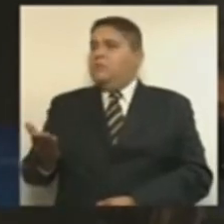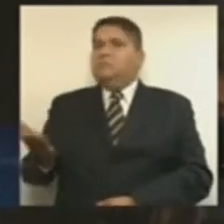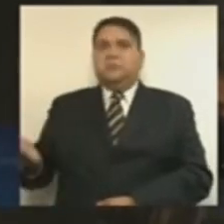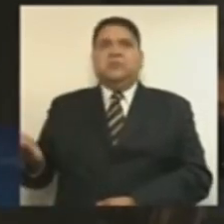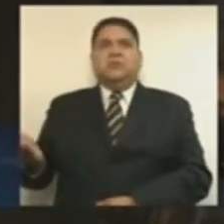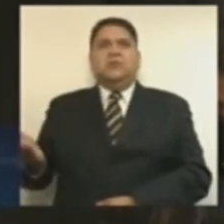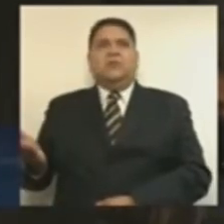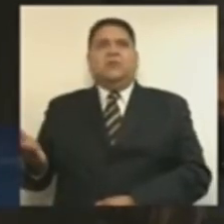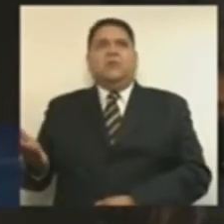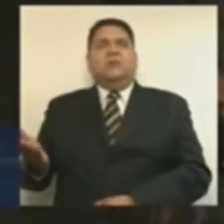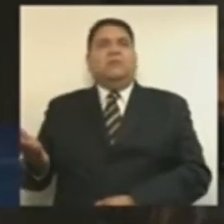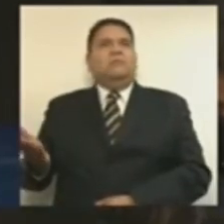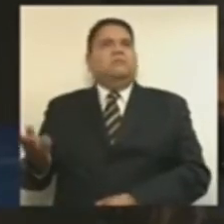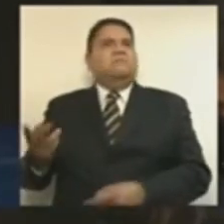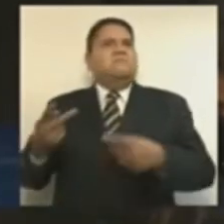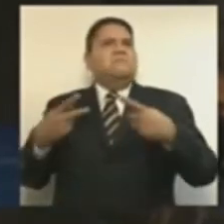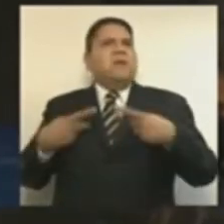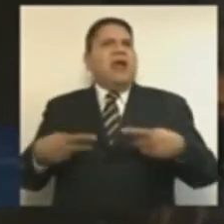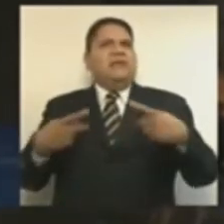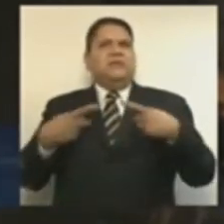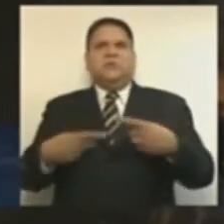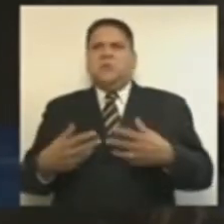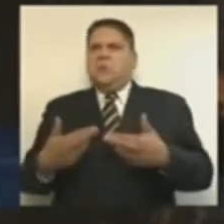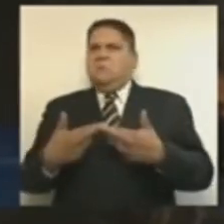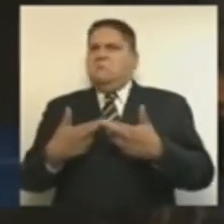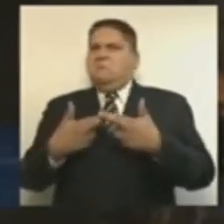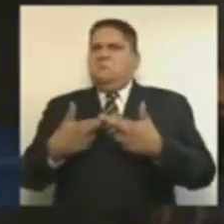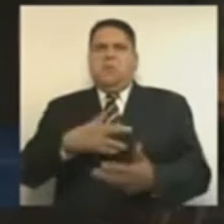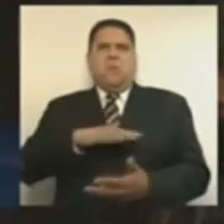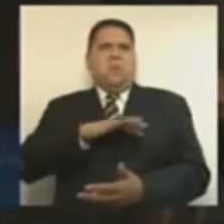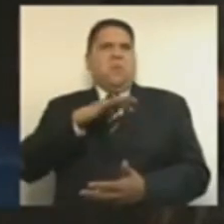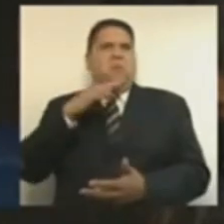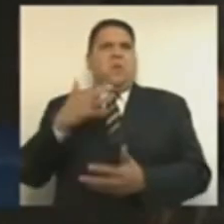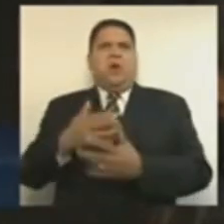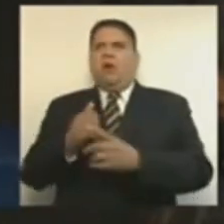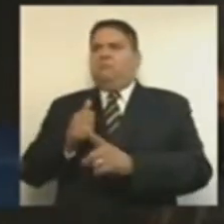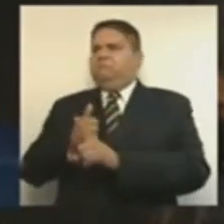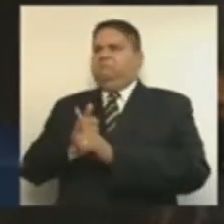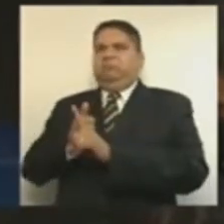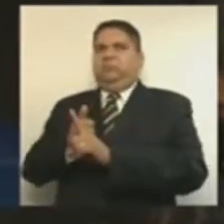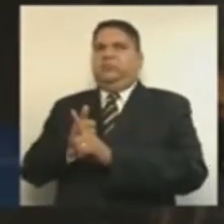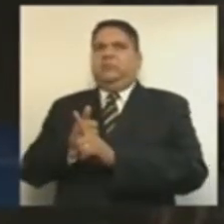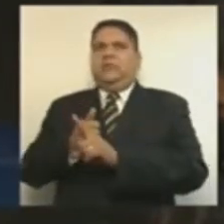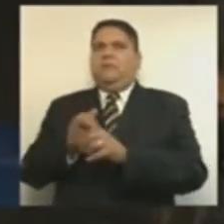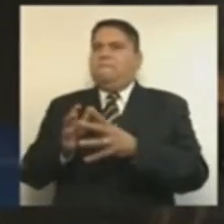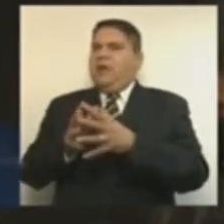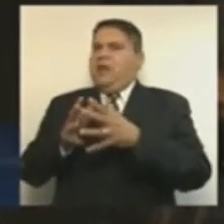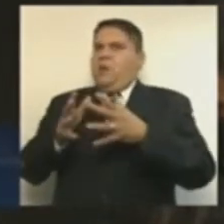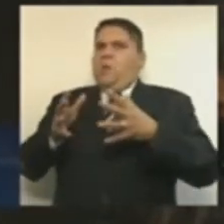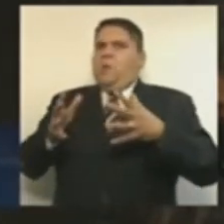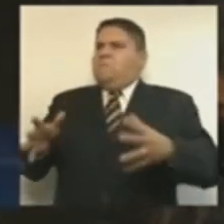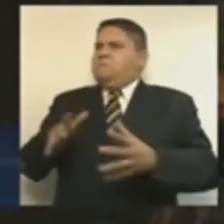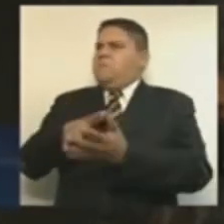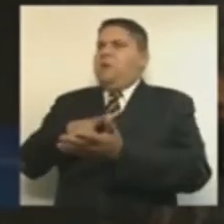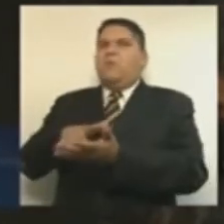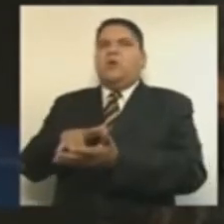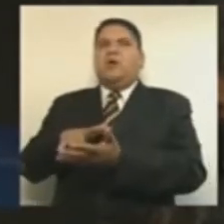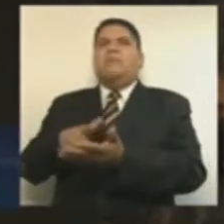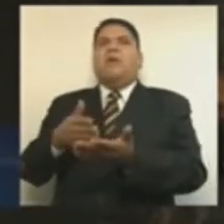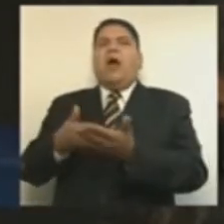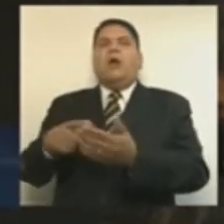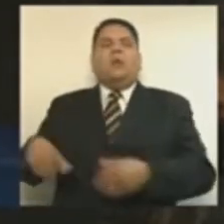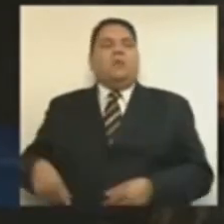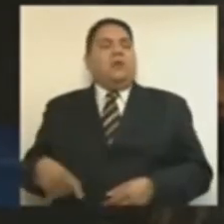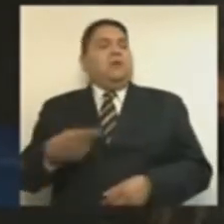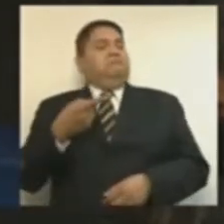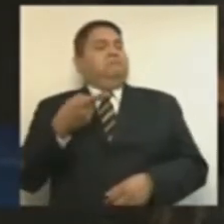muy importante cantidad de ciudadanos, la mayor en la historia de este país, les dé la espalda y le dé tan